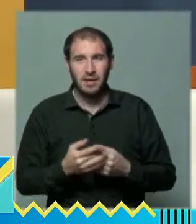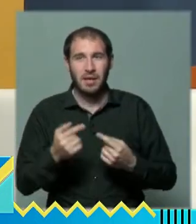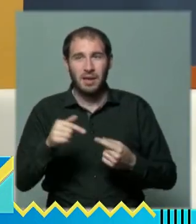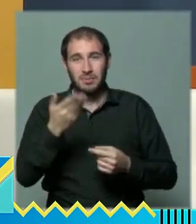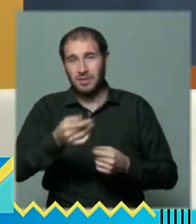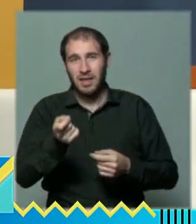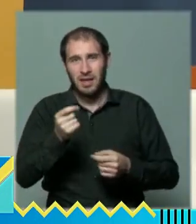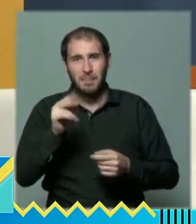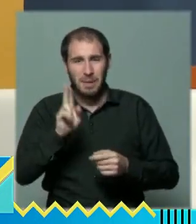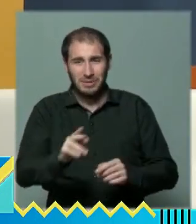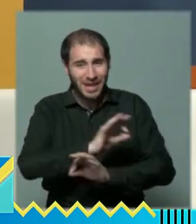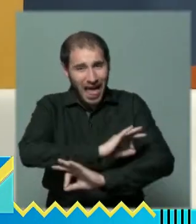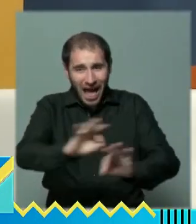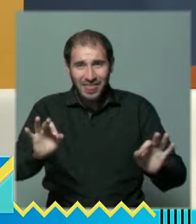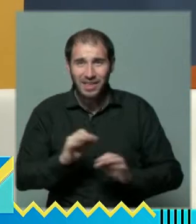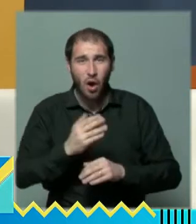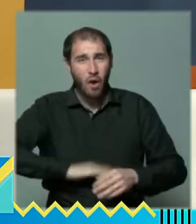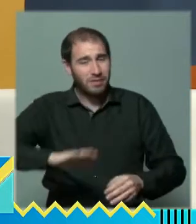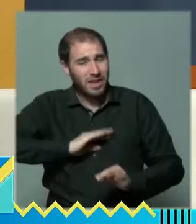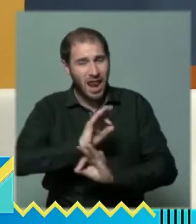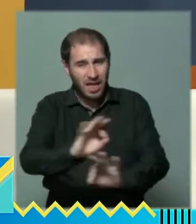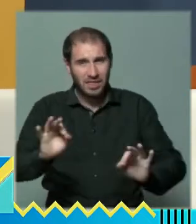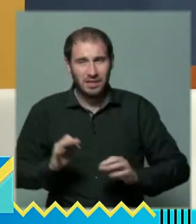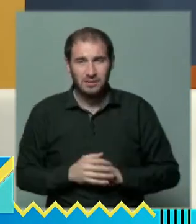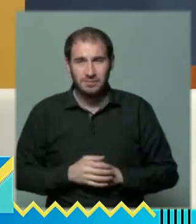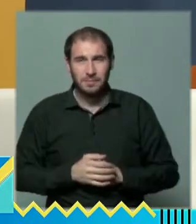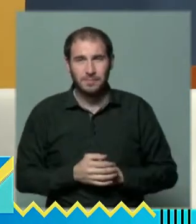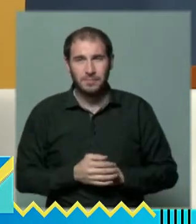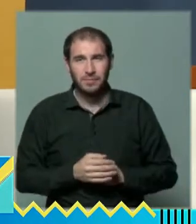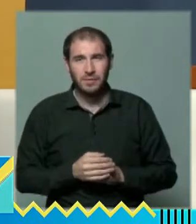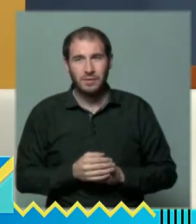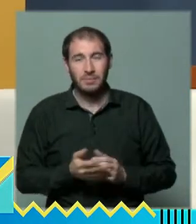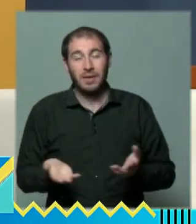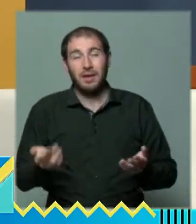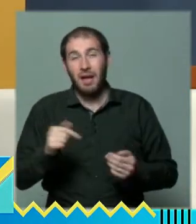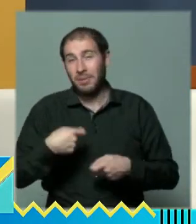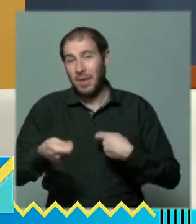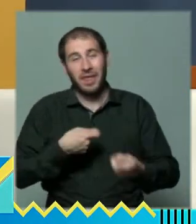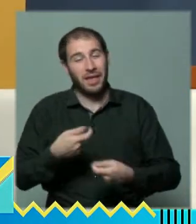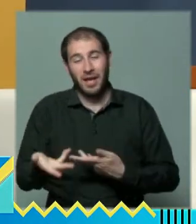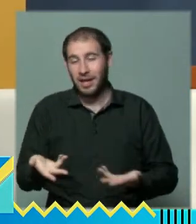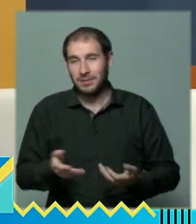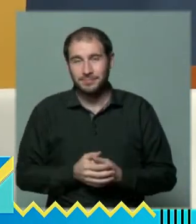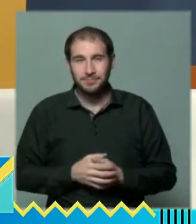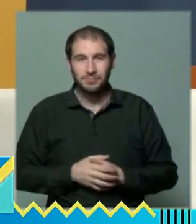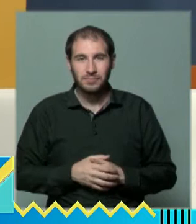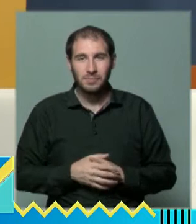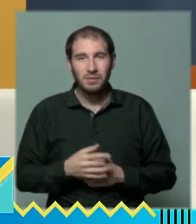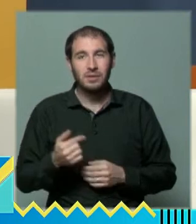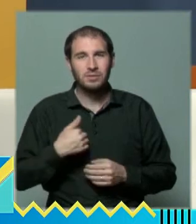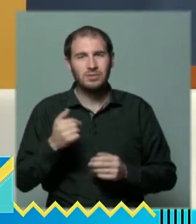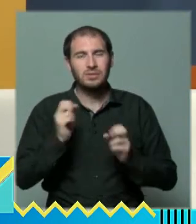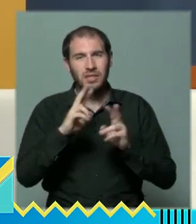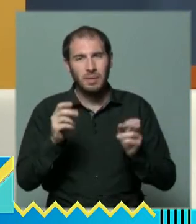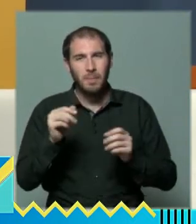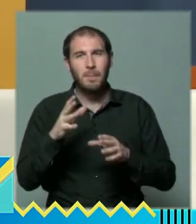a nadie hay que permitir que insulta ni ofenda a nadie, digamos, no, a ver, ¿Y la quién falta va a de determinar? bueno, pero hay que regularlo, digamos, con eso. Sí me quiero tener lo del ¿cuántos